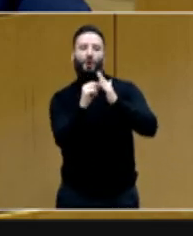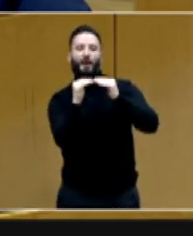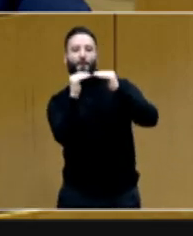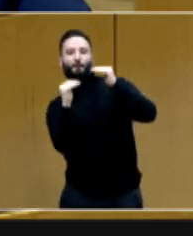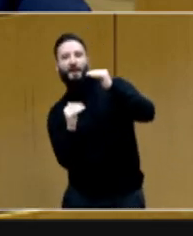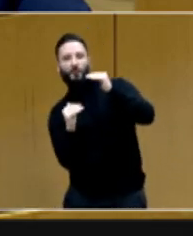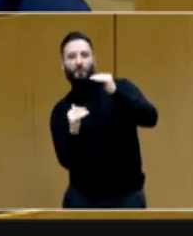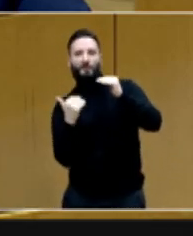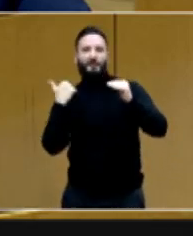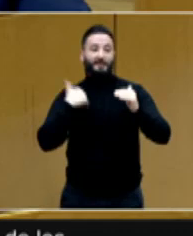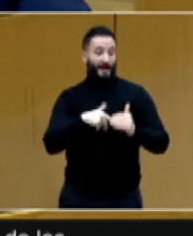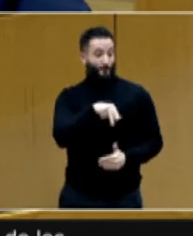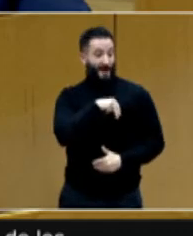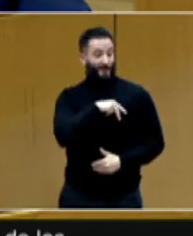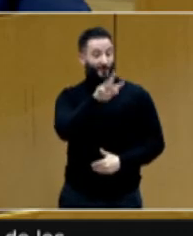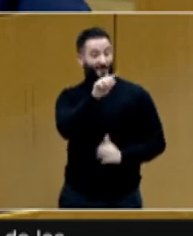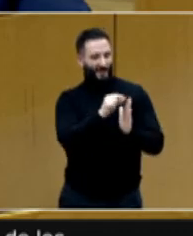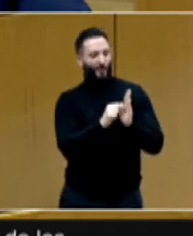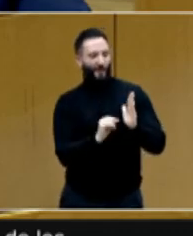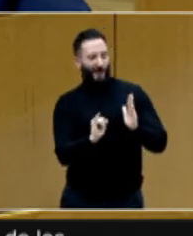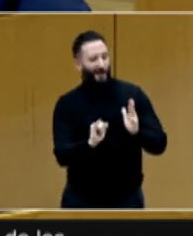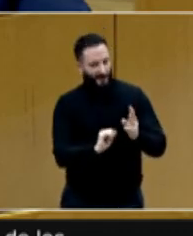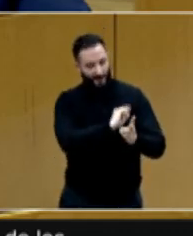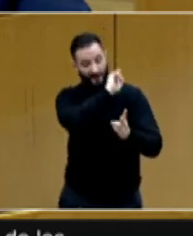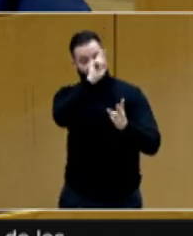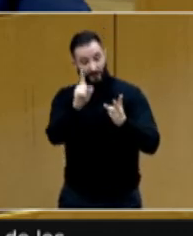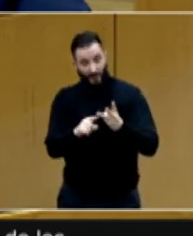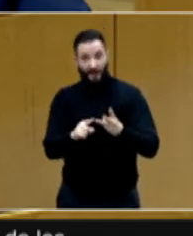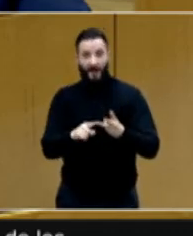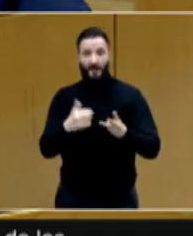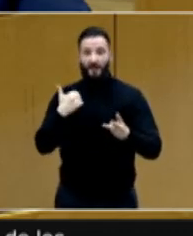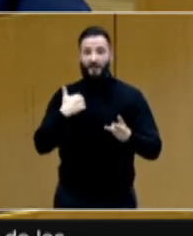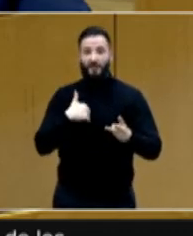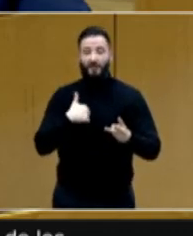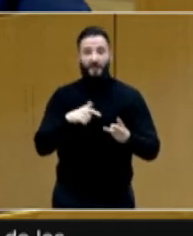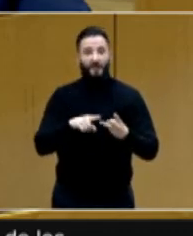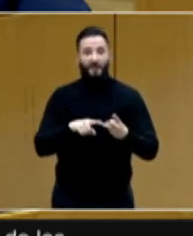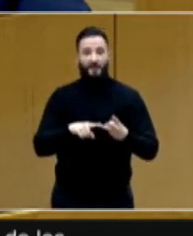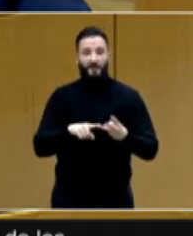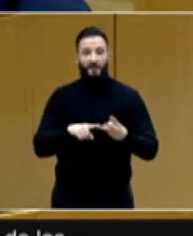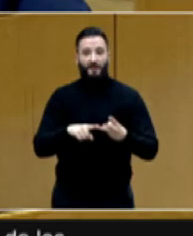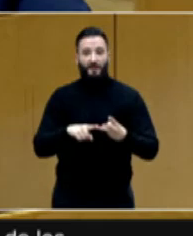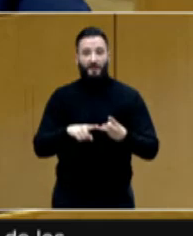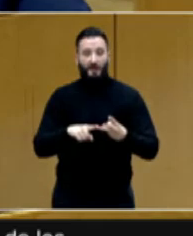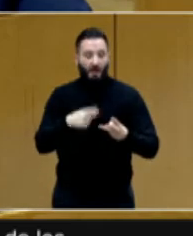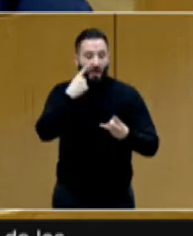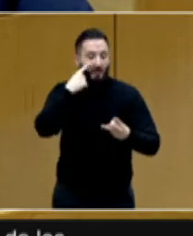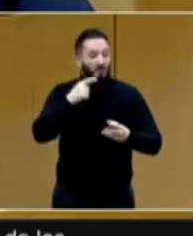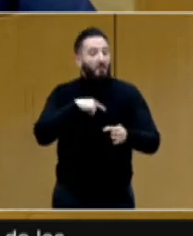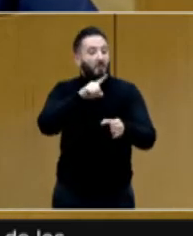los méritos te pedían tres puntos Vale y hablo en estas ya estoy esperando simplemente a que a ver qué va a